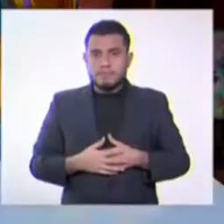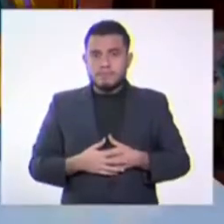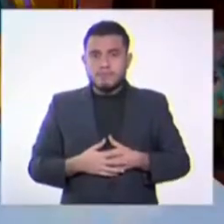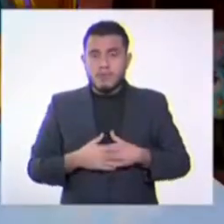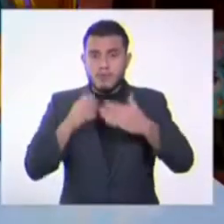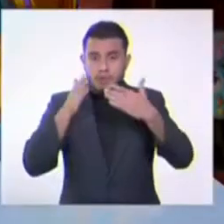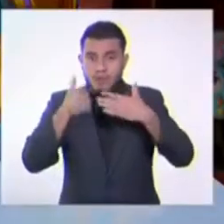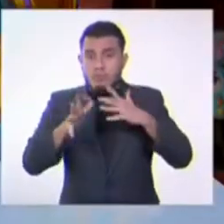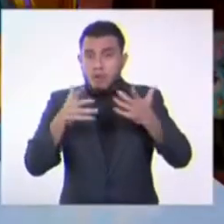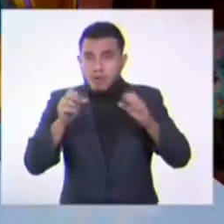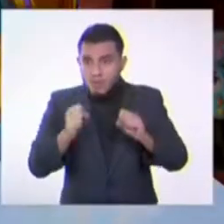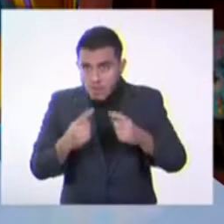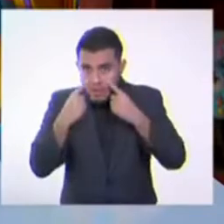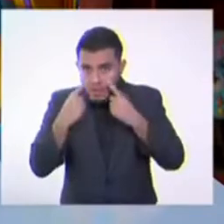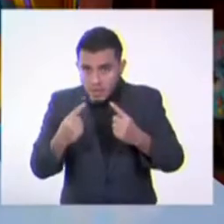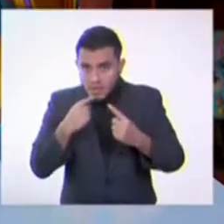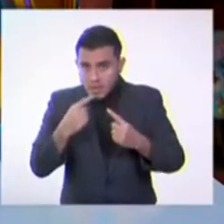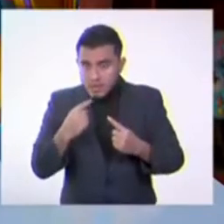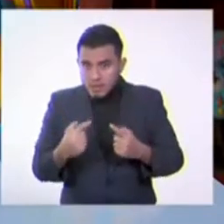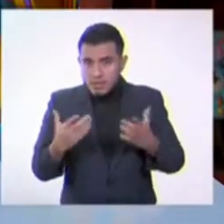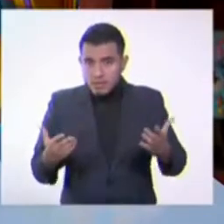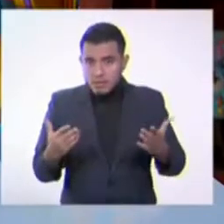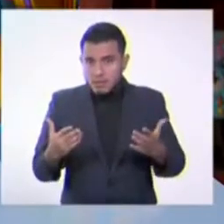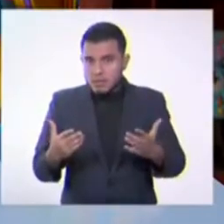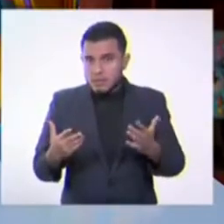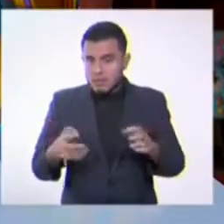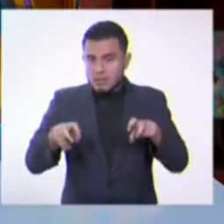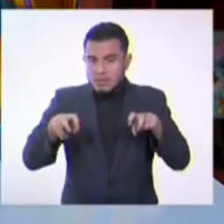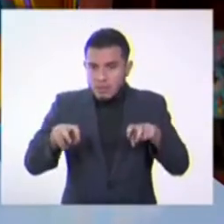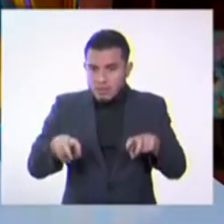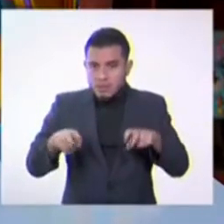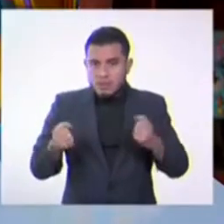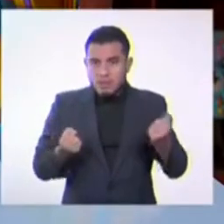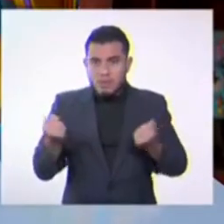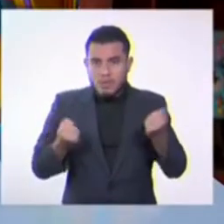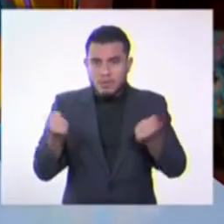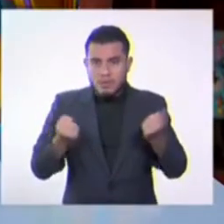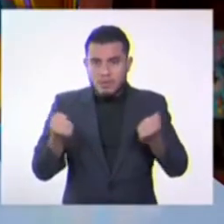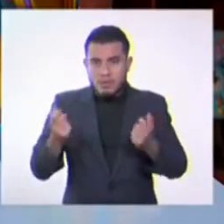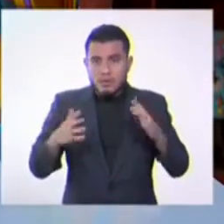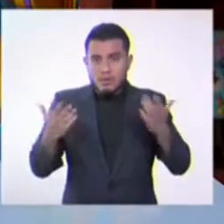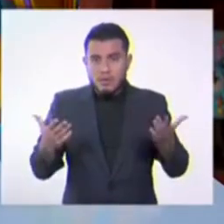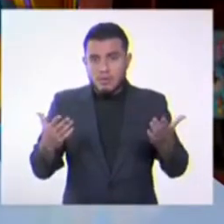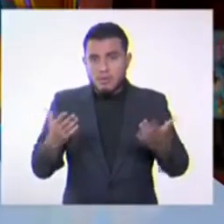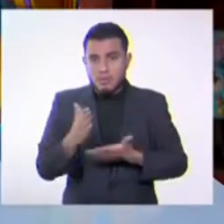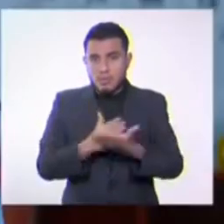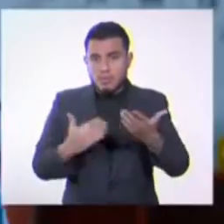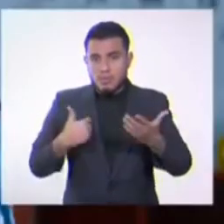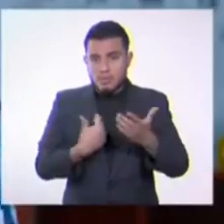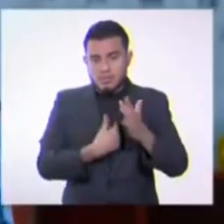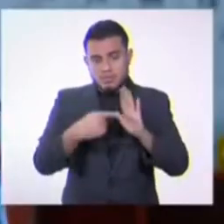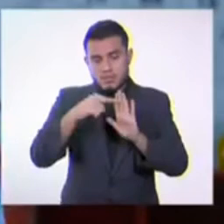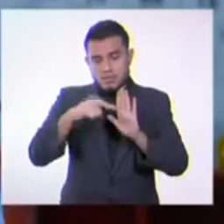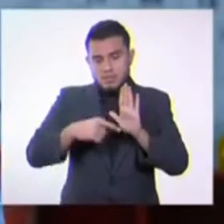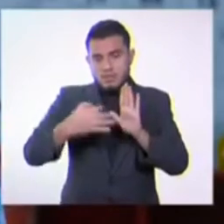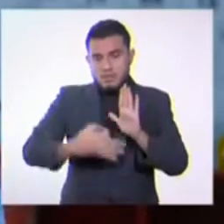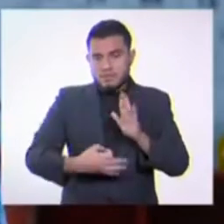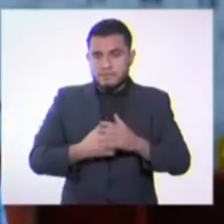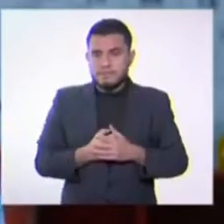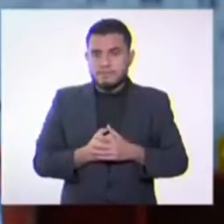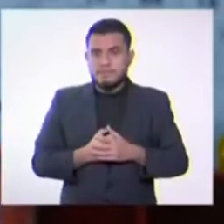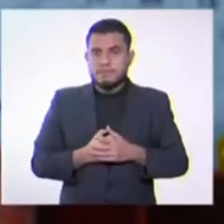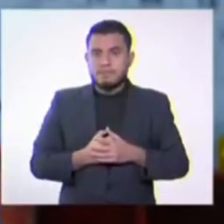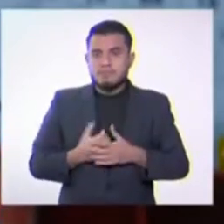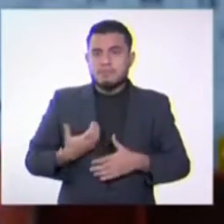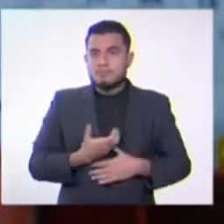para poder ver quiénes son los ocupantes de la parte delantera de los vehículos y es parte de nuestra reglamentación. Por último,